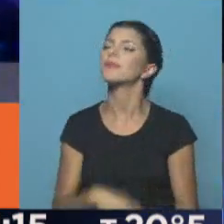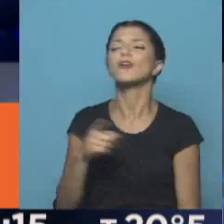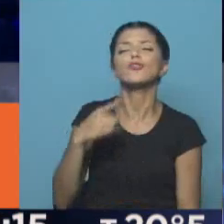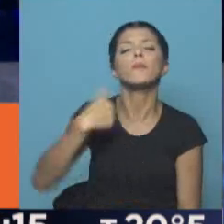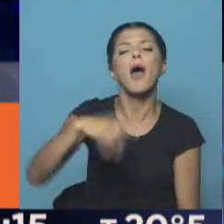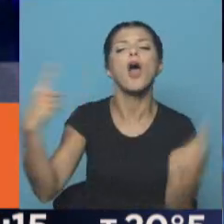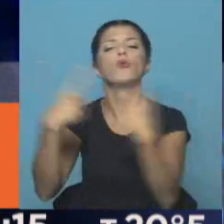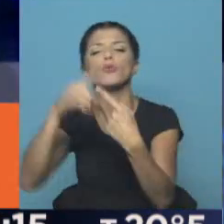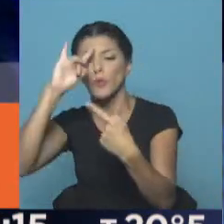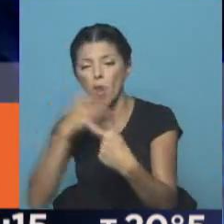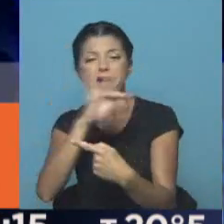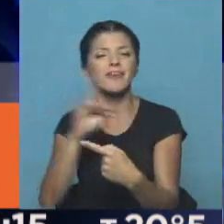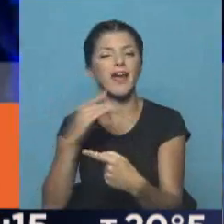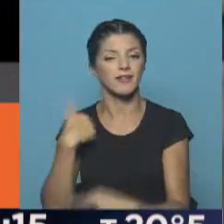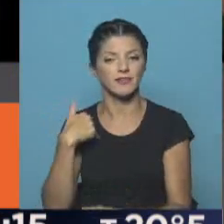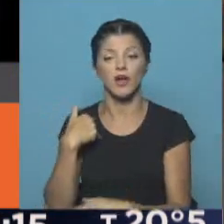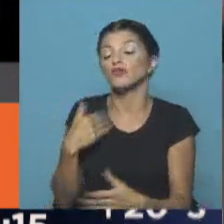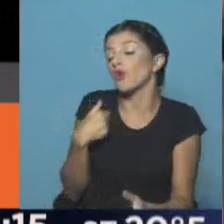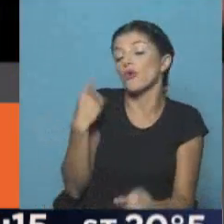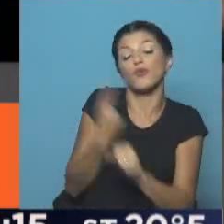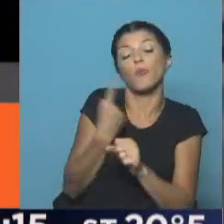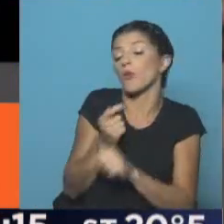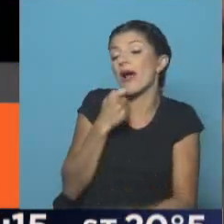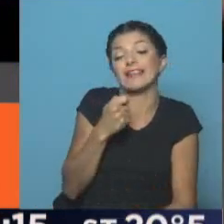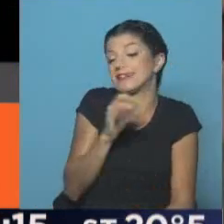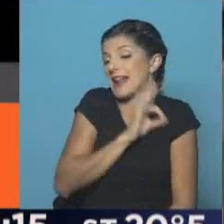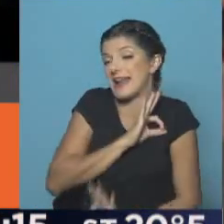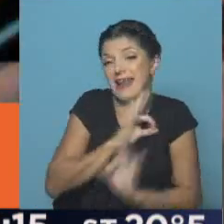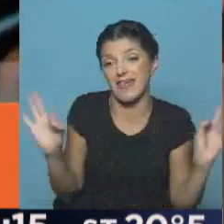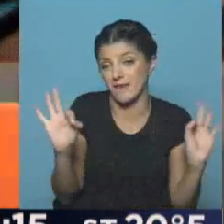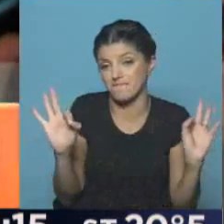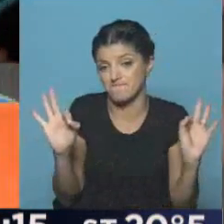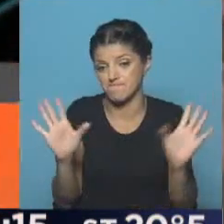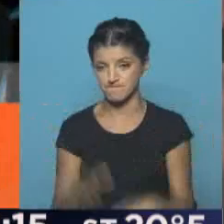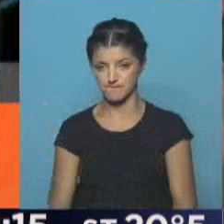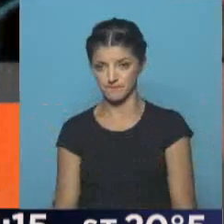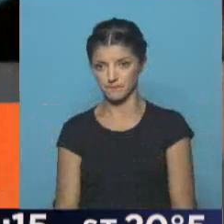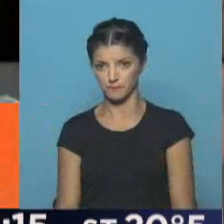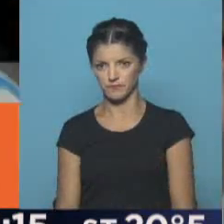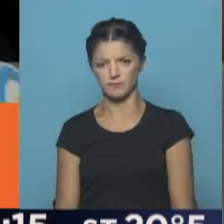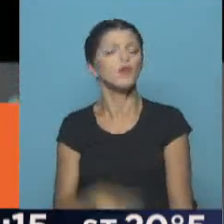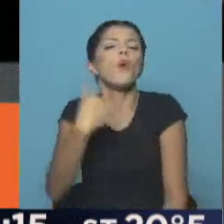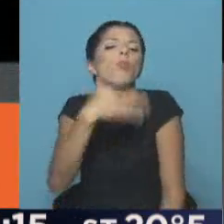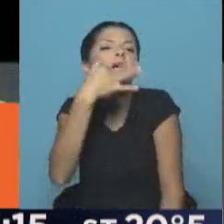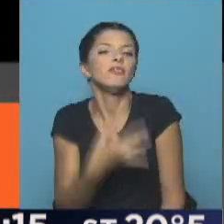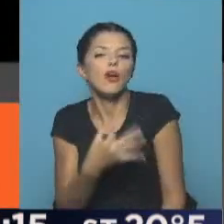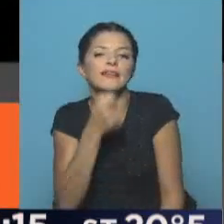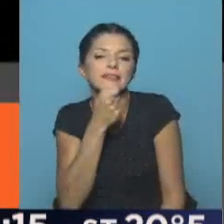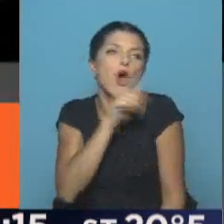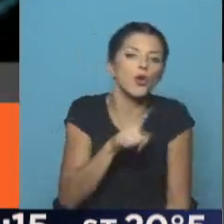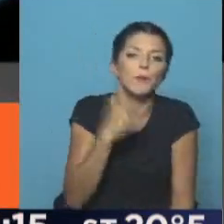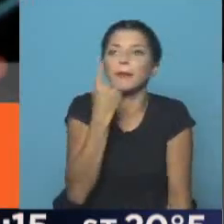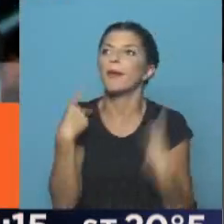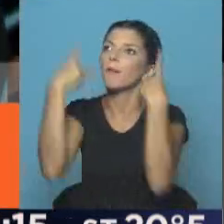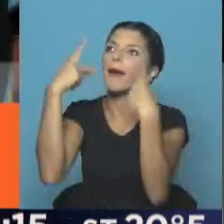Chiqui? Nadie puede garantizar nada en este país. Sí, nosotros no podemos garantizar. ¿Cuándo van a tomar la decisión? ¿Cuándo prevés? O si prevés viajar a España primero,